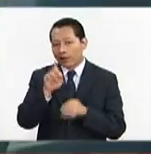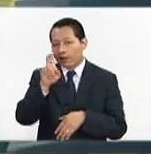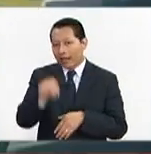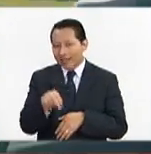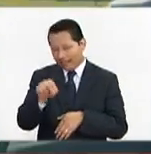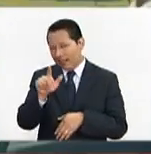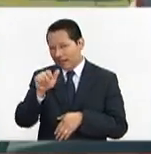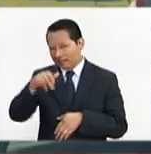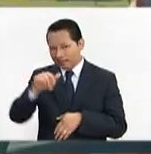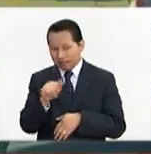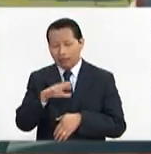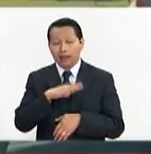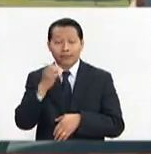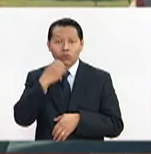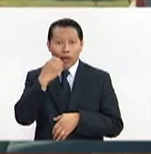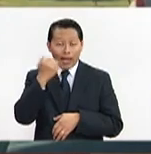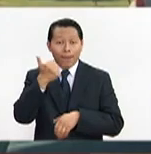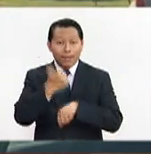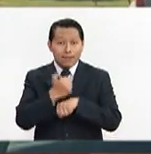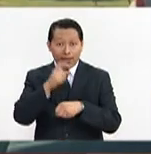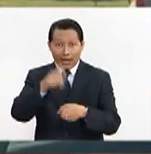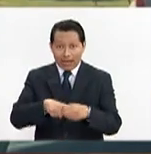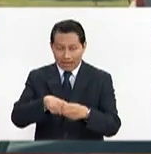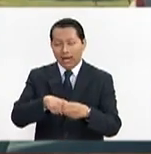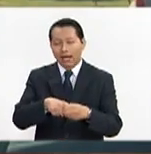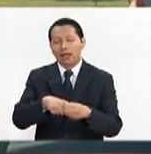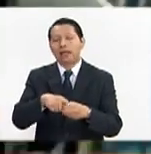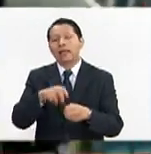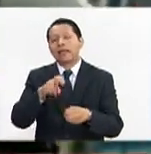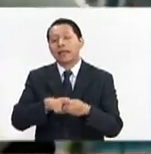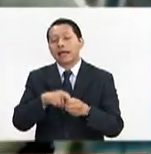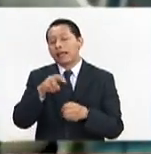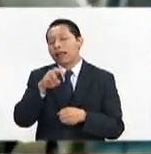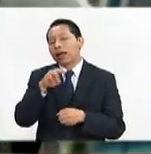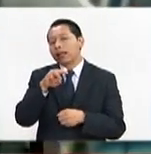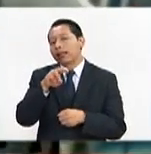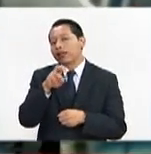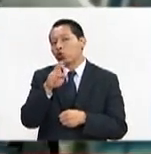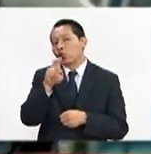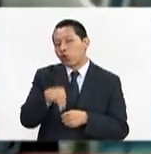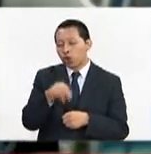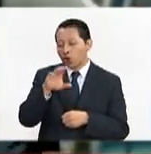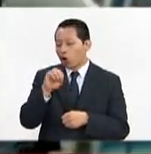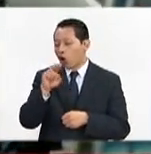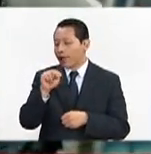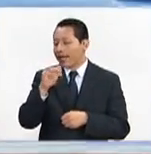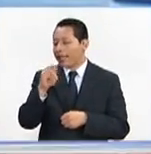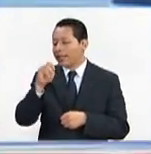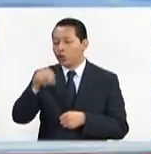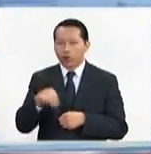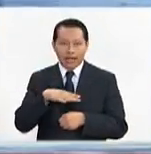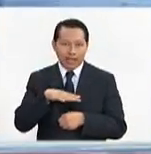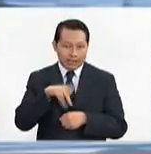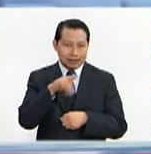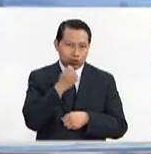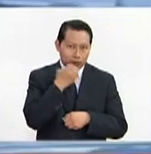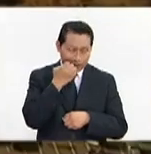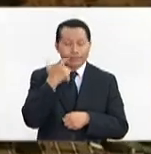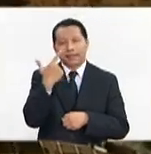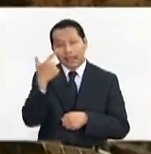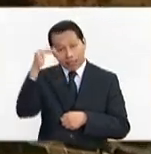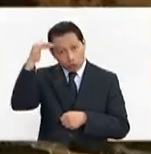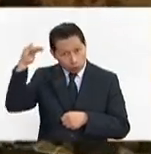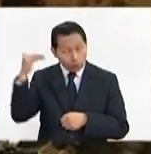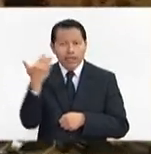Lanza, ingresó a la escuela primaria de Sandy Hook, en Newton, Connecticut, y asesinó a 20 estudiantes y 7 adultos, incluyendo